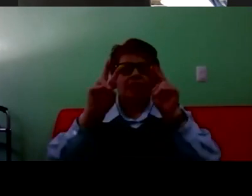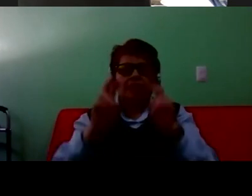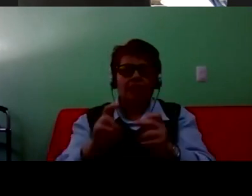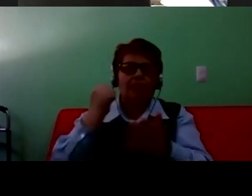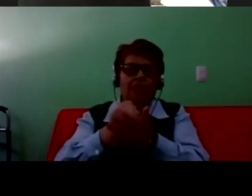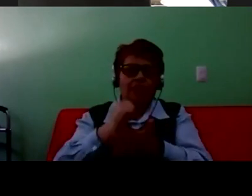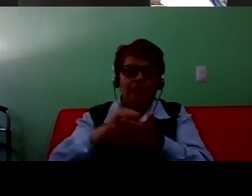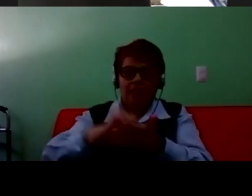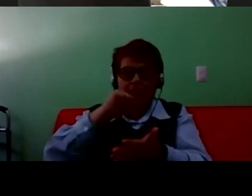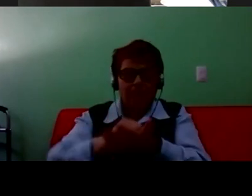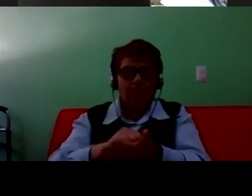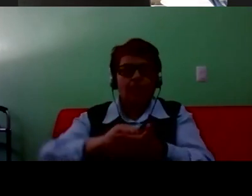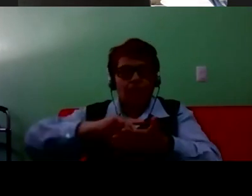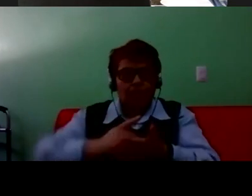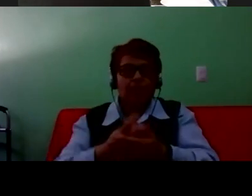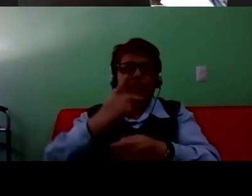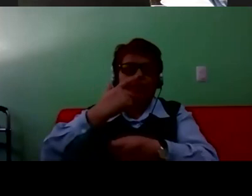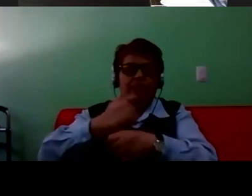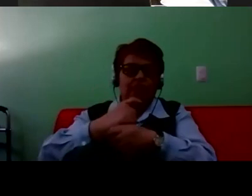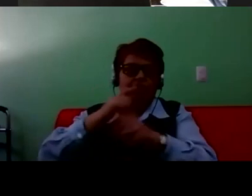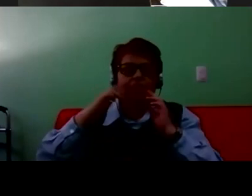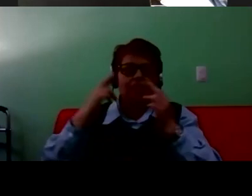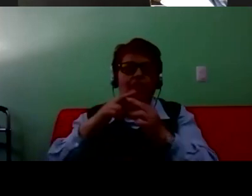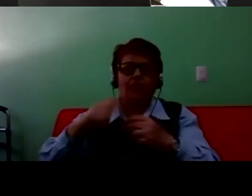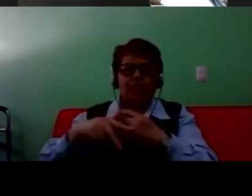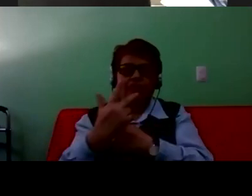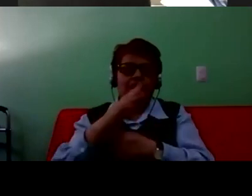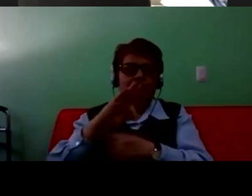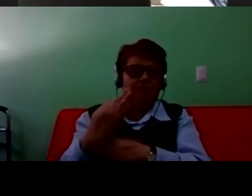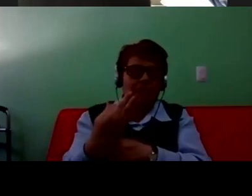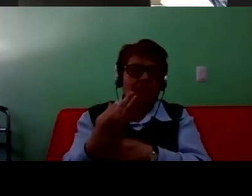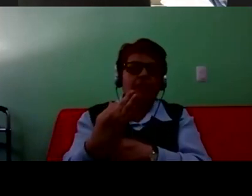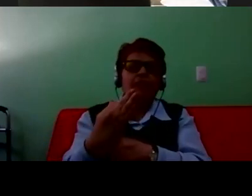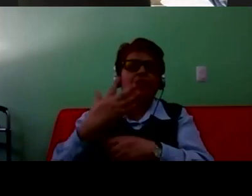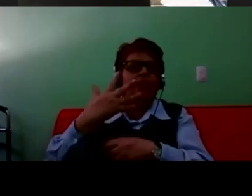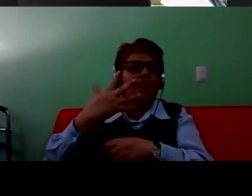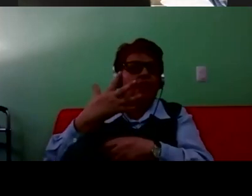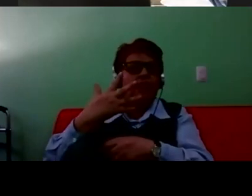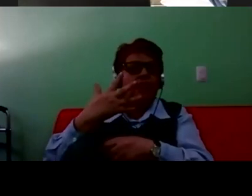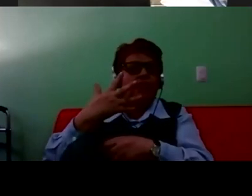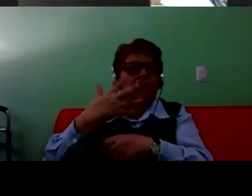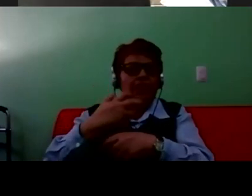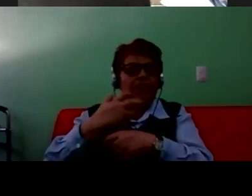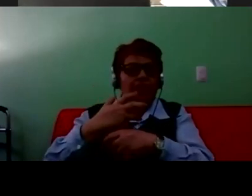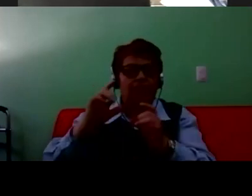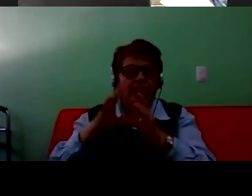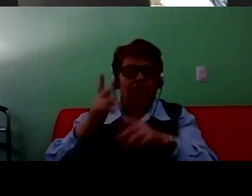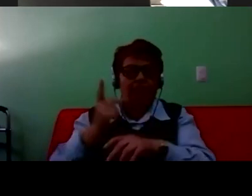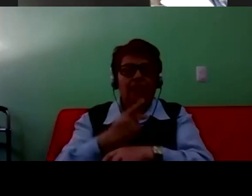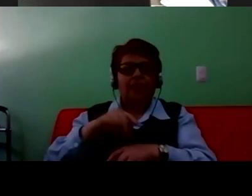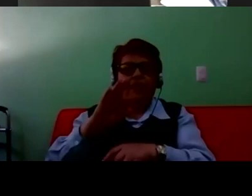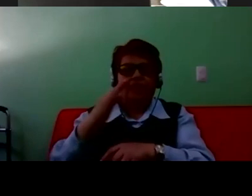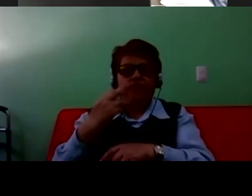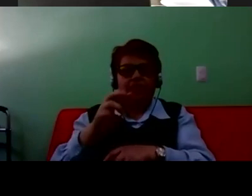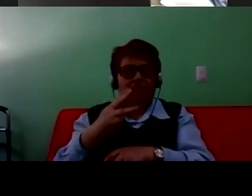de las actas de reanudación de la 7ª sesión ordinaria del 13 de febrero, 5ª sesión extraordinaria del 13 de febrero